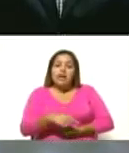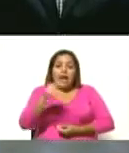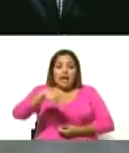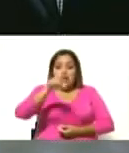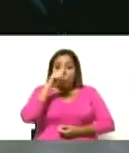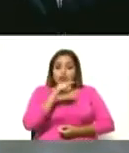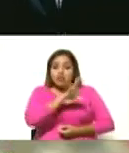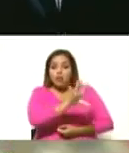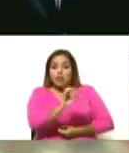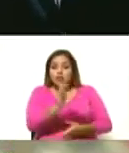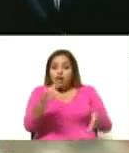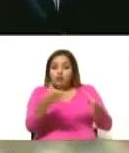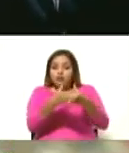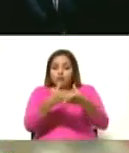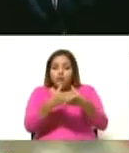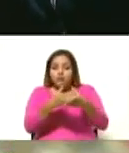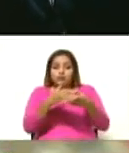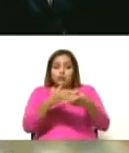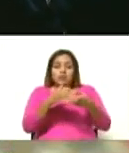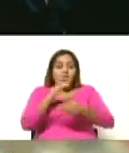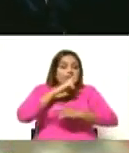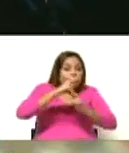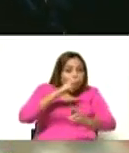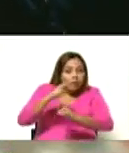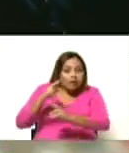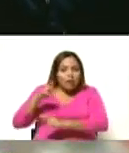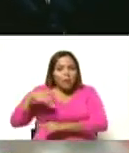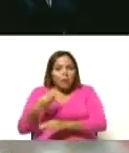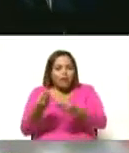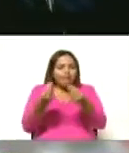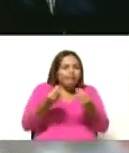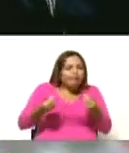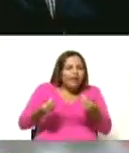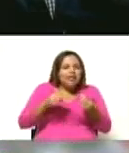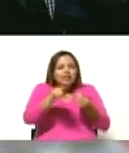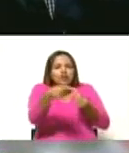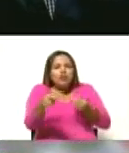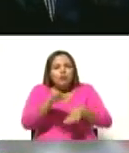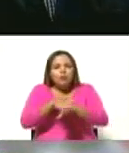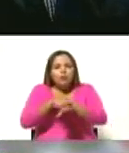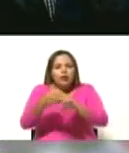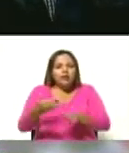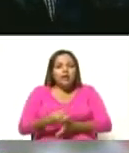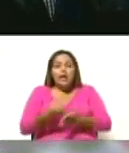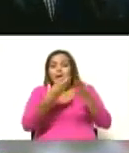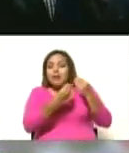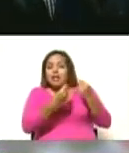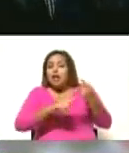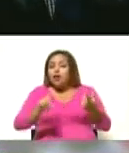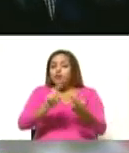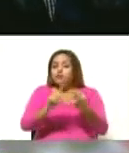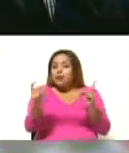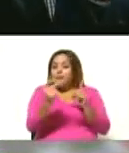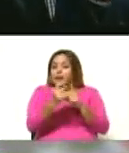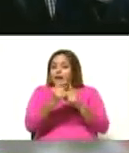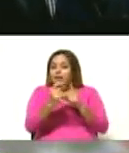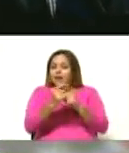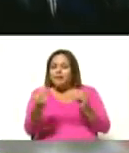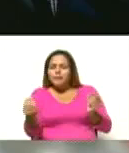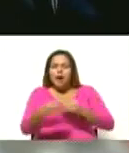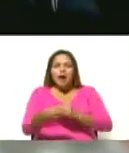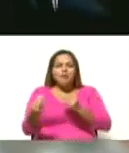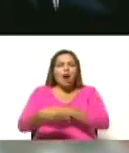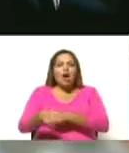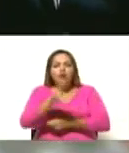todo el país. Eso nos permite descifrar las cifras. Y en este caso, la esperanza es una de las palabras